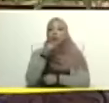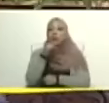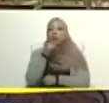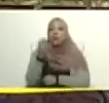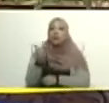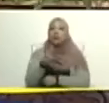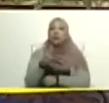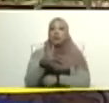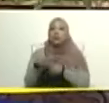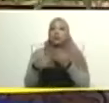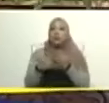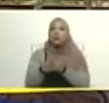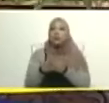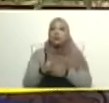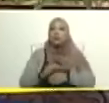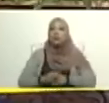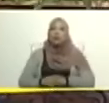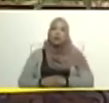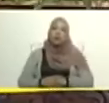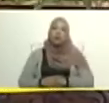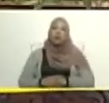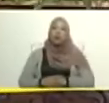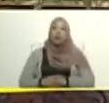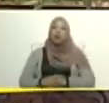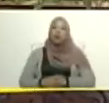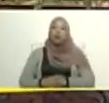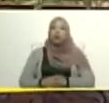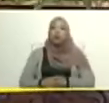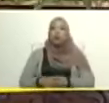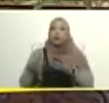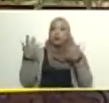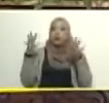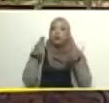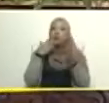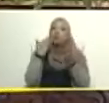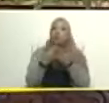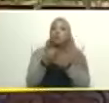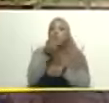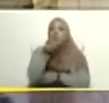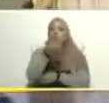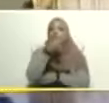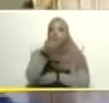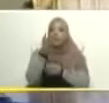no muy largo, de lo que conversamos durante horas. Gracias, muy amables.